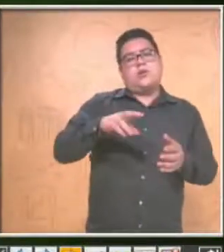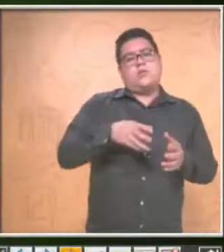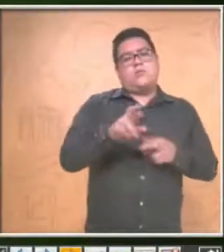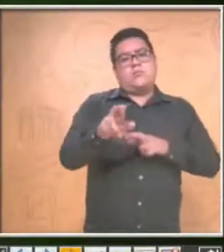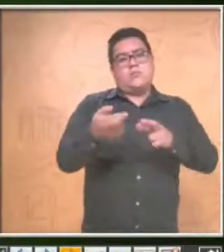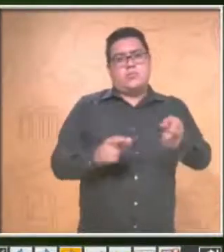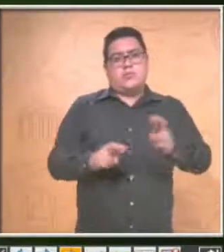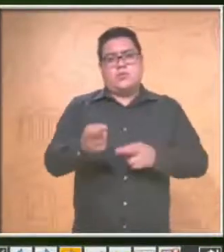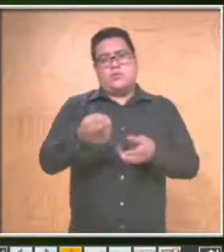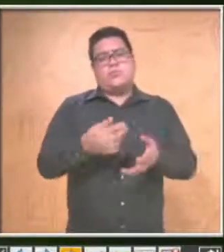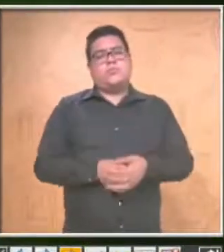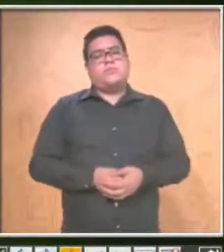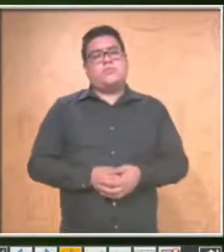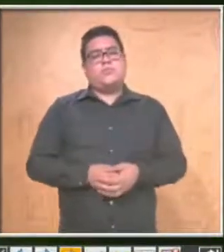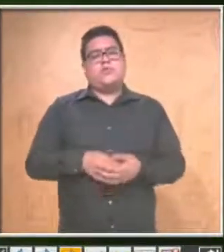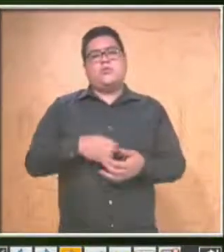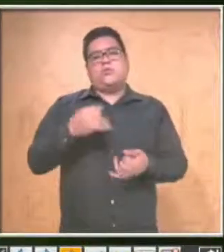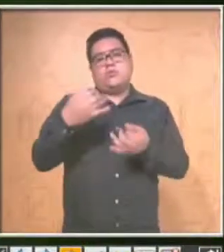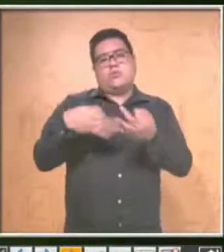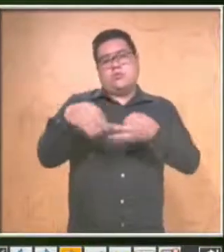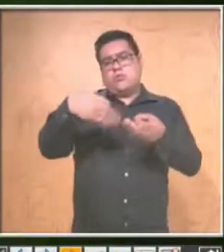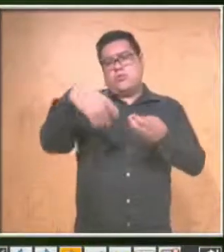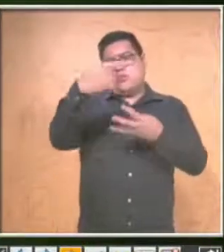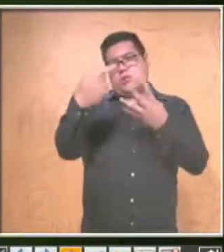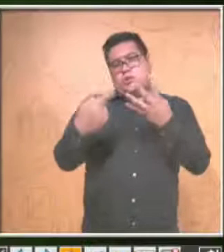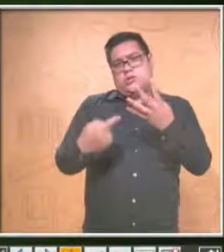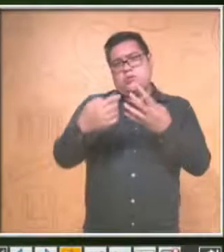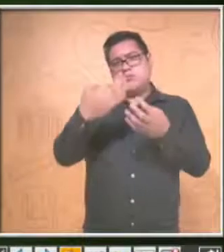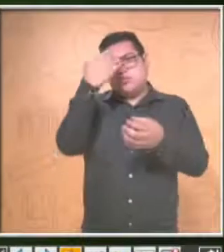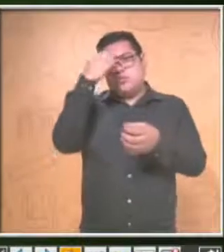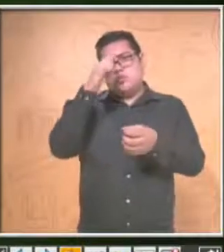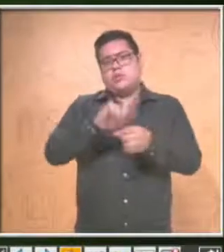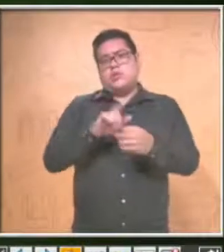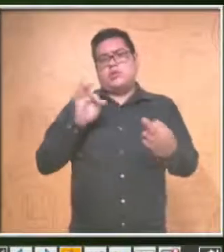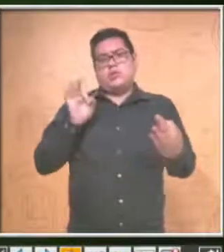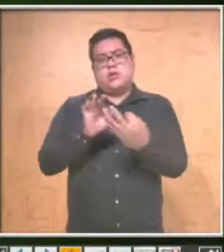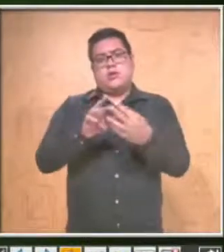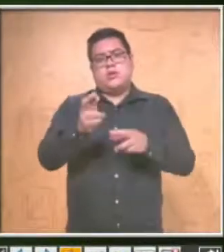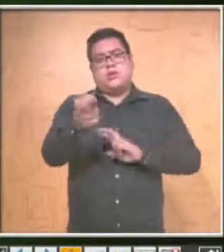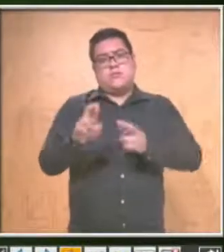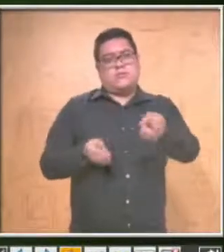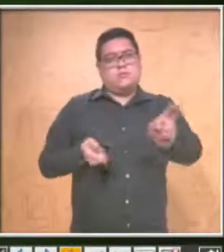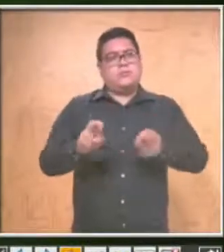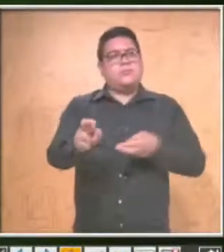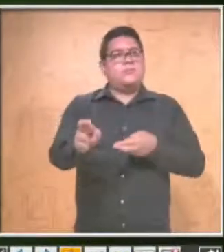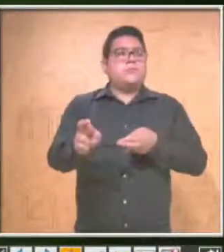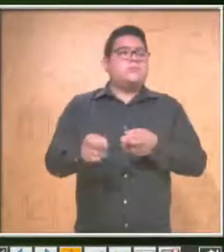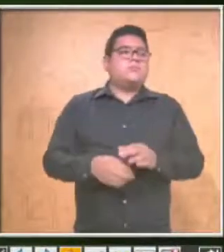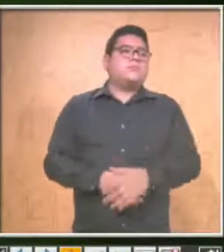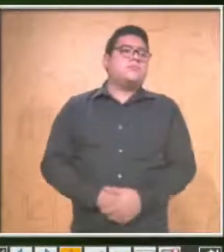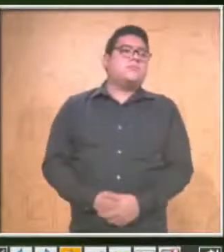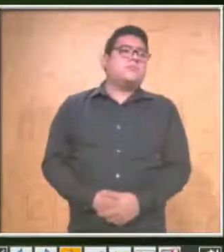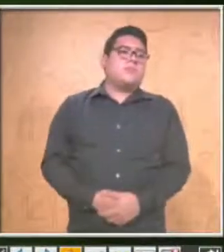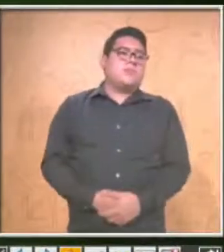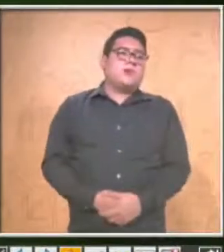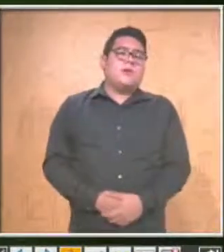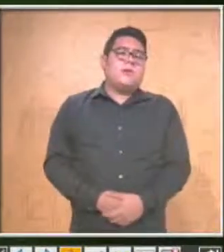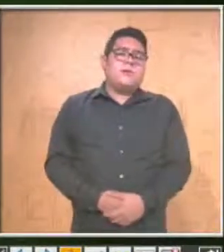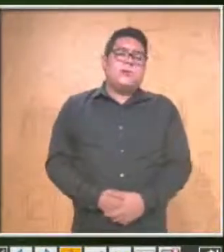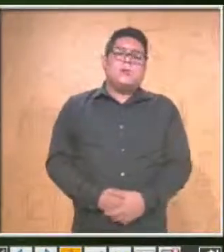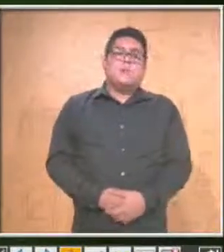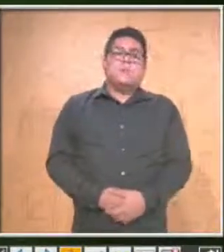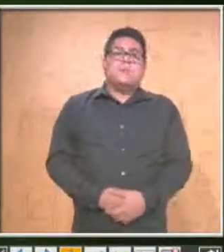del Ganges, del Brahmaputra, del Indo, los chinos con el Hoangho y el